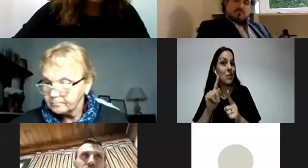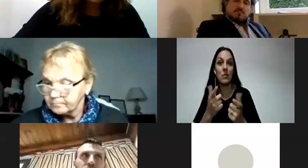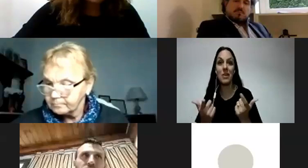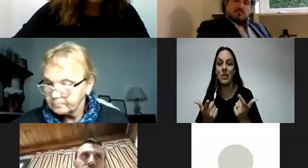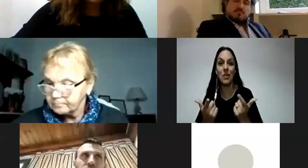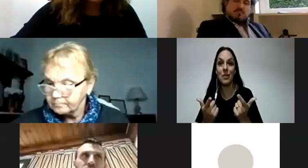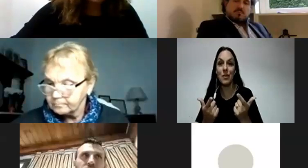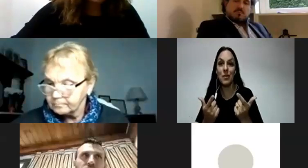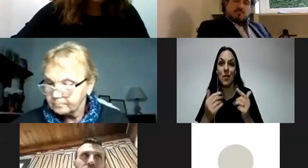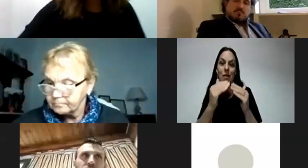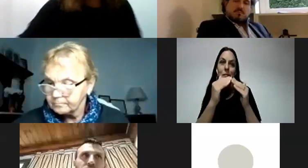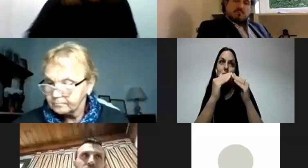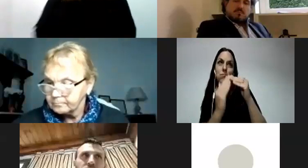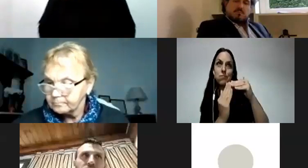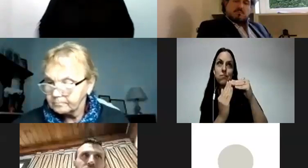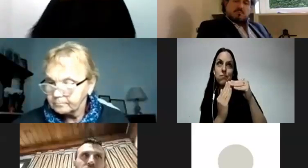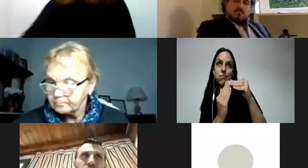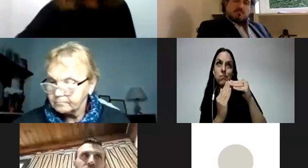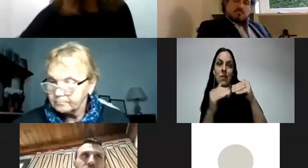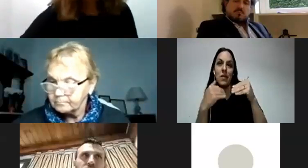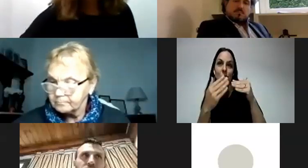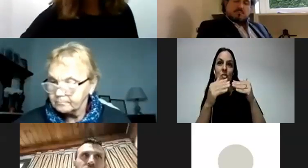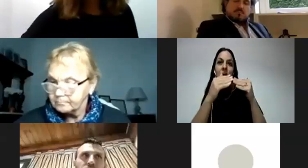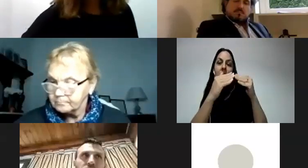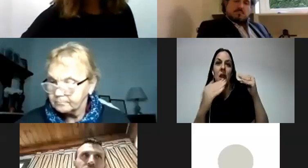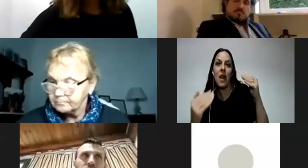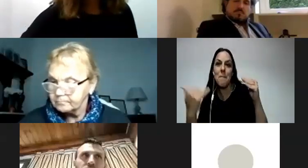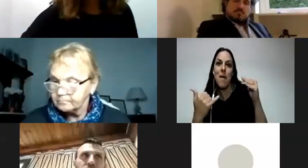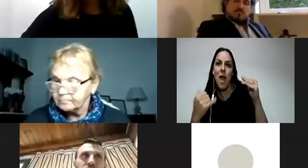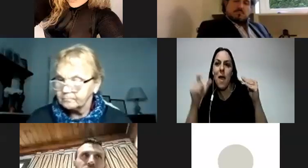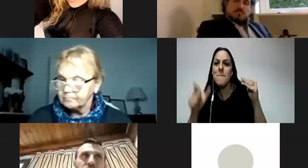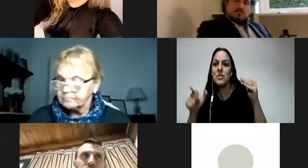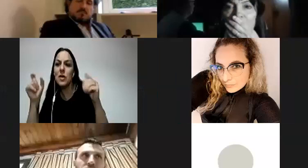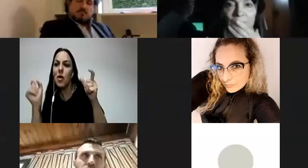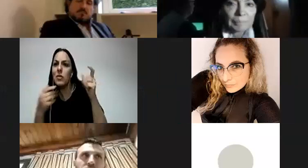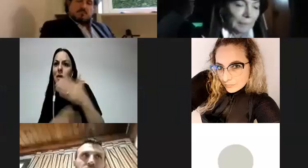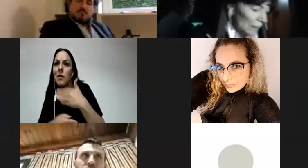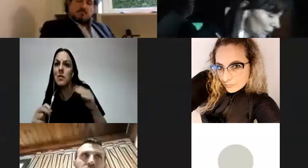grados para que sobresalga una rampa y que pueda ingresar con silla de ruedas. No tiene ni la